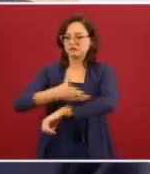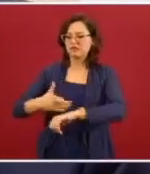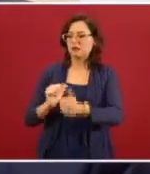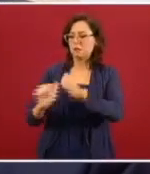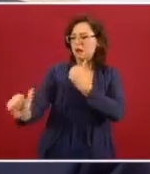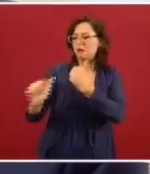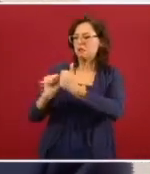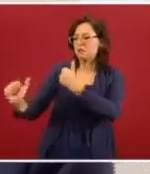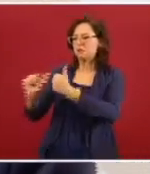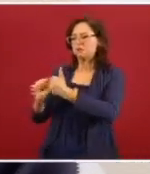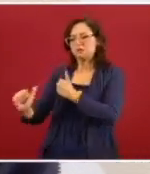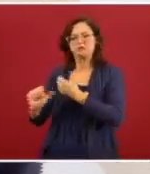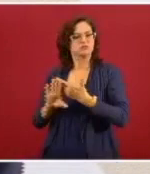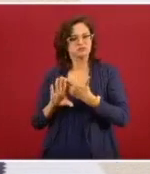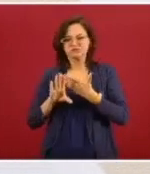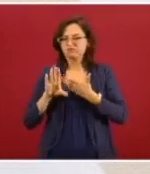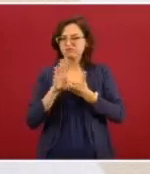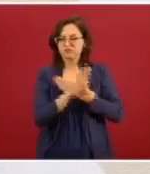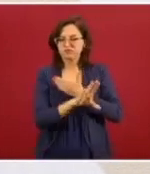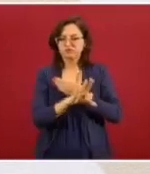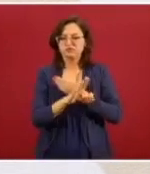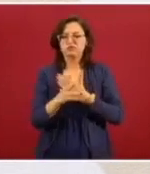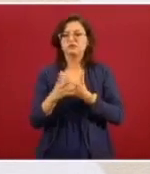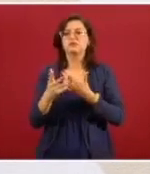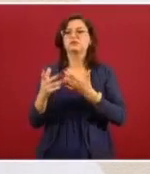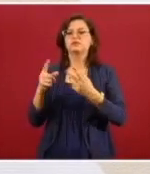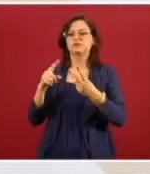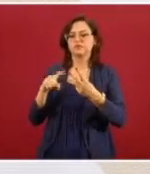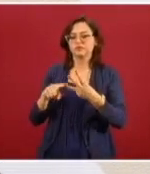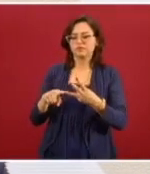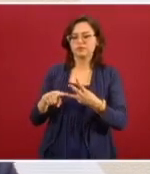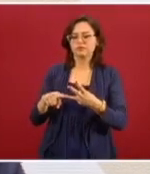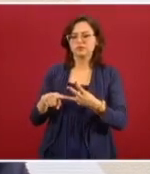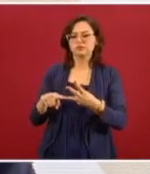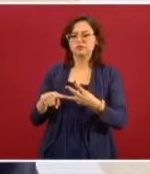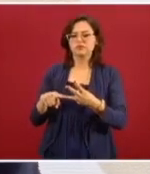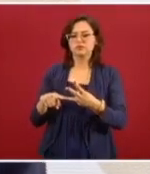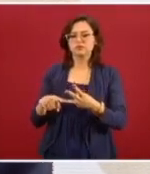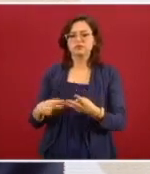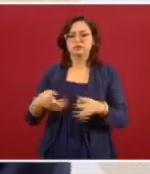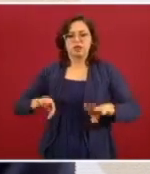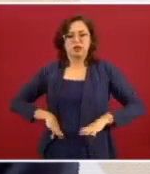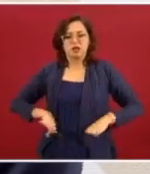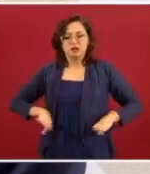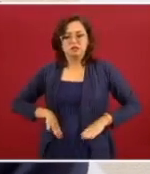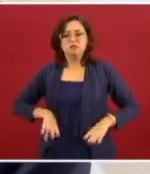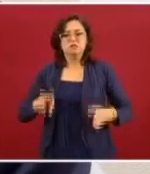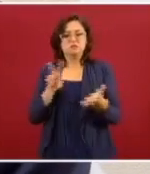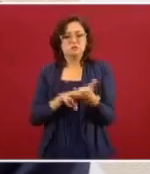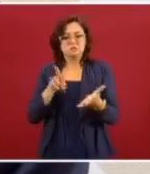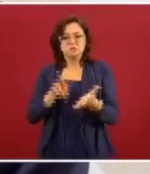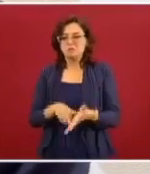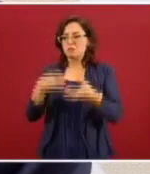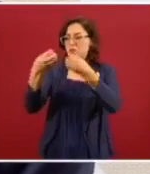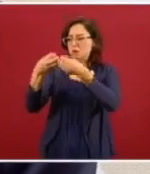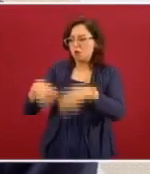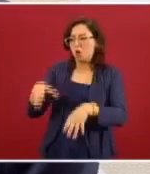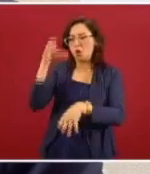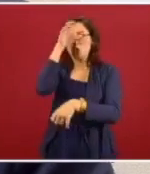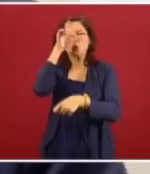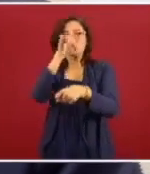desintegración familiar, que no haya pérdida de valores